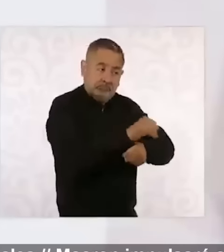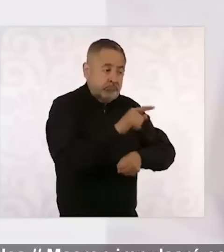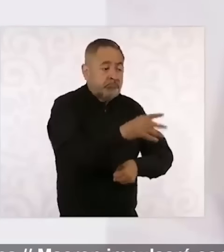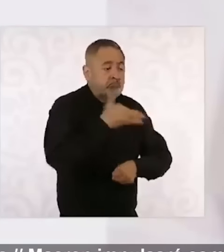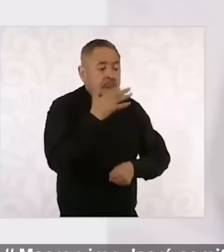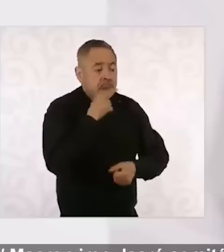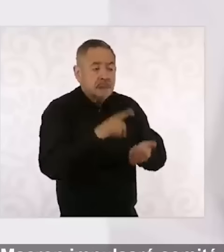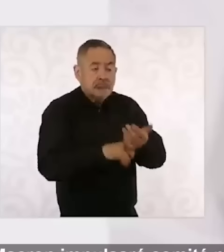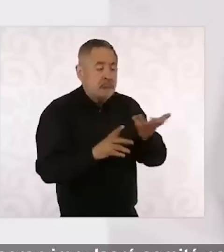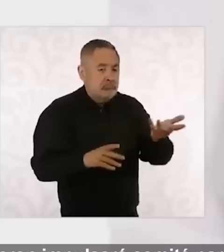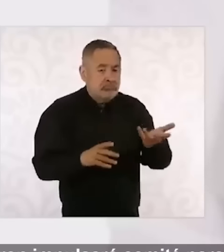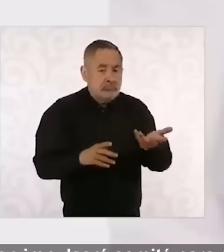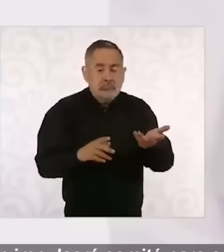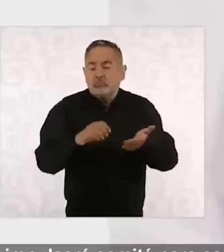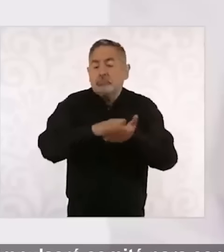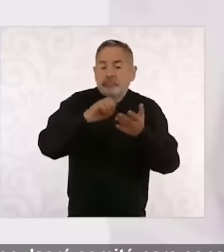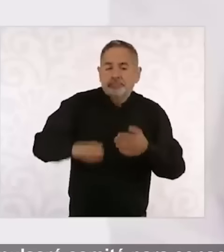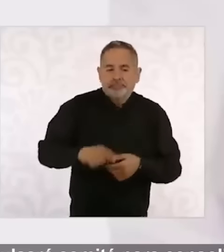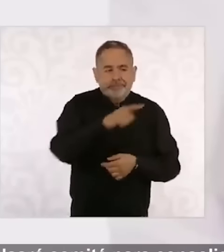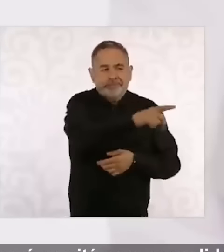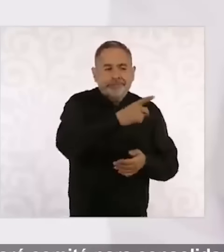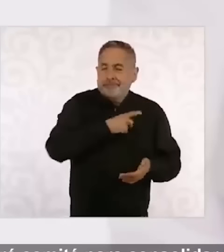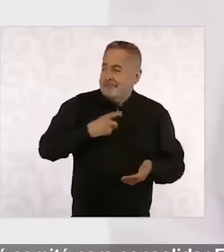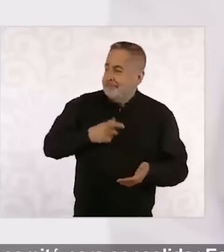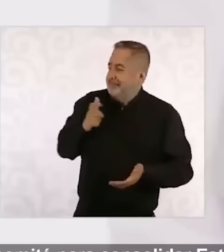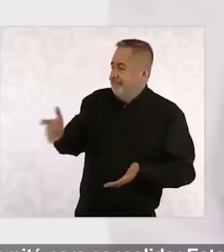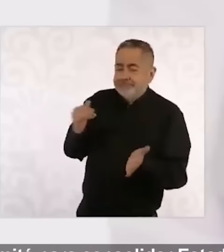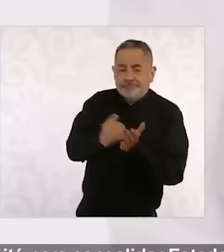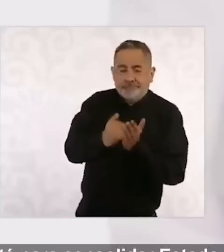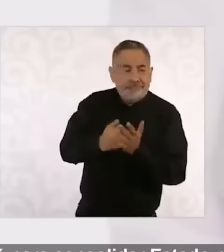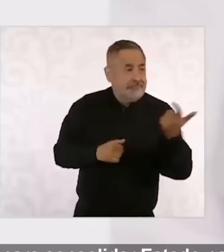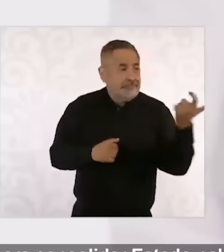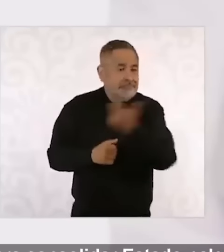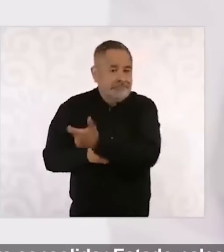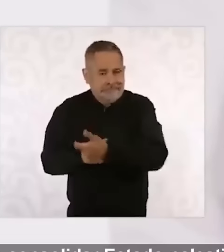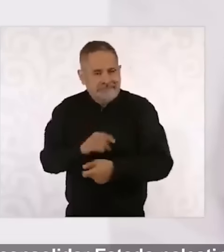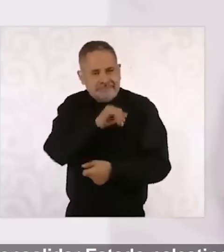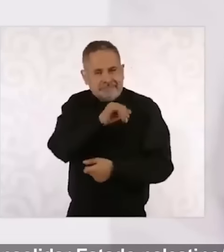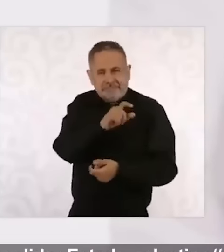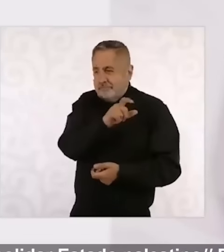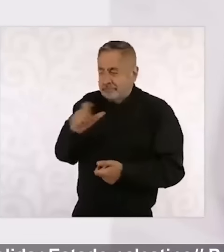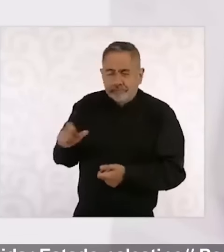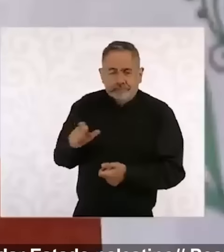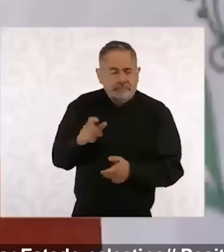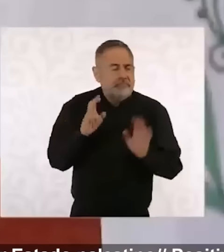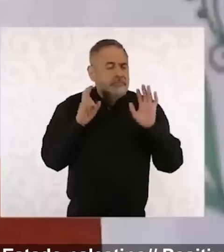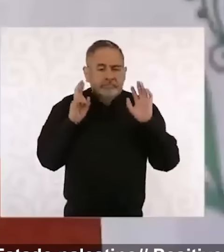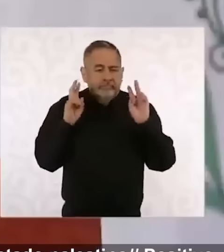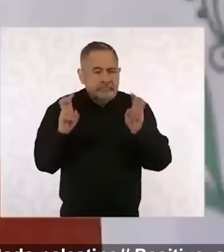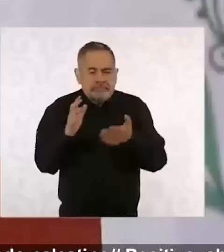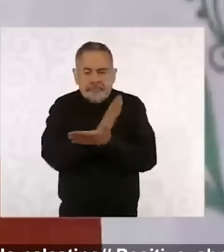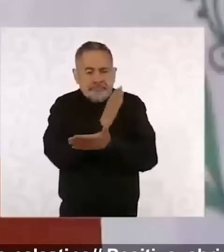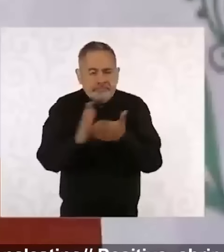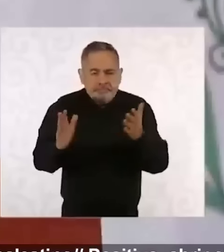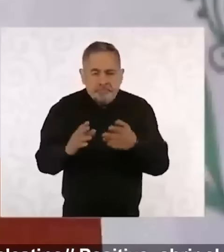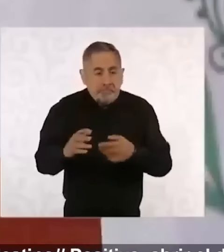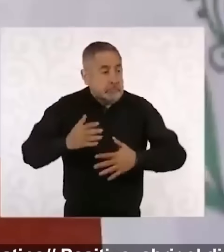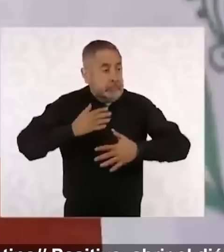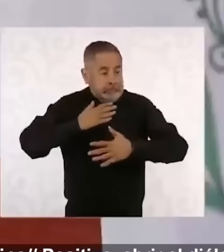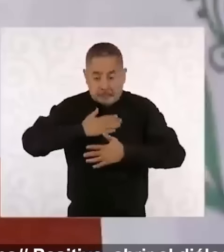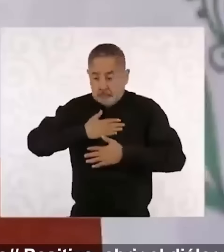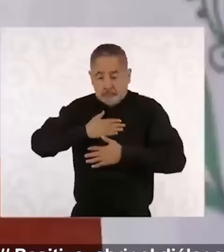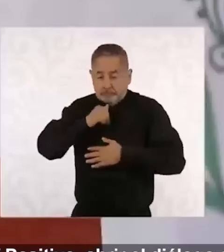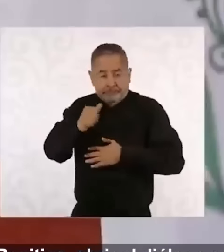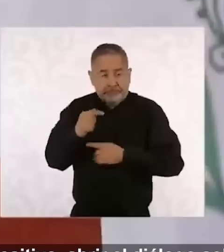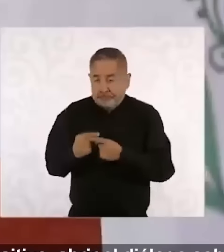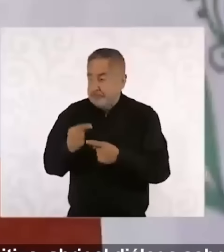la deuda tributaria, pues como lo hemos explicado, son temas que vienen ni siquiera del presidente López